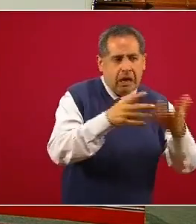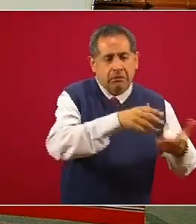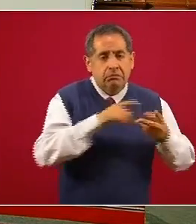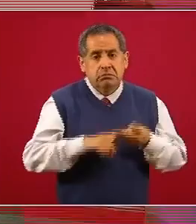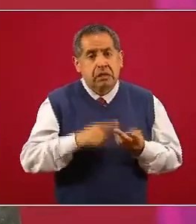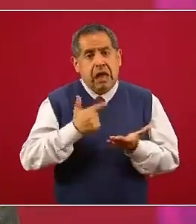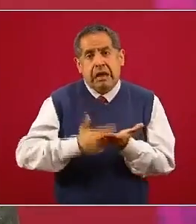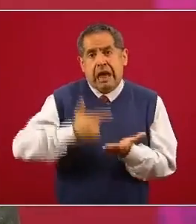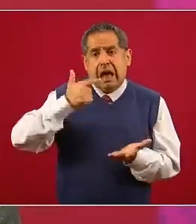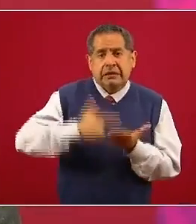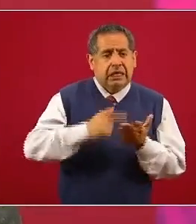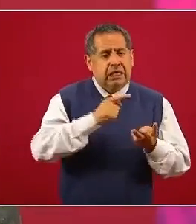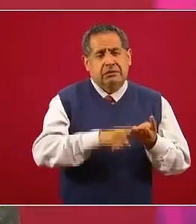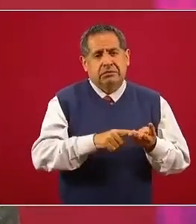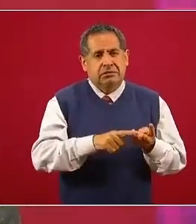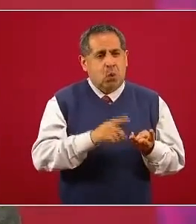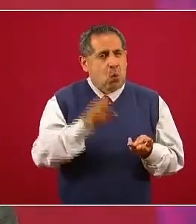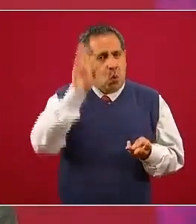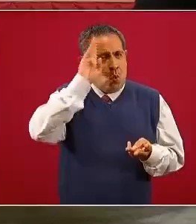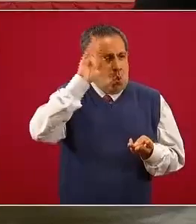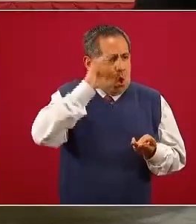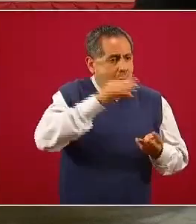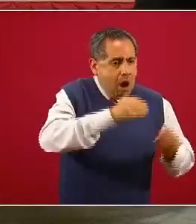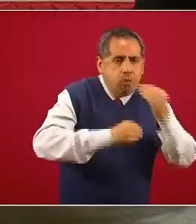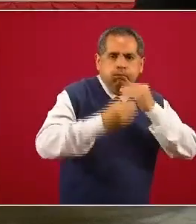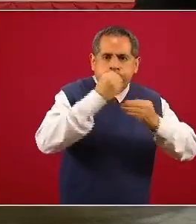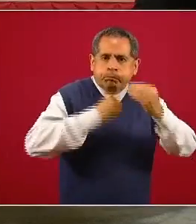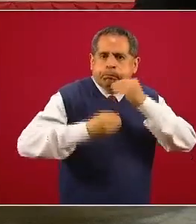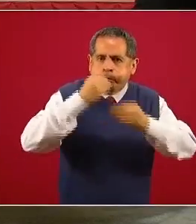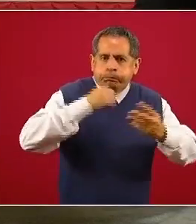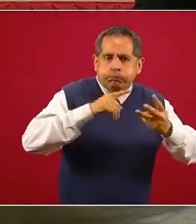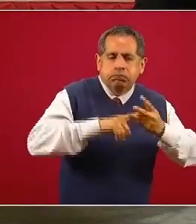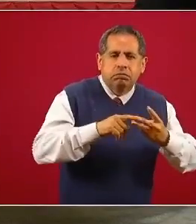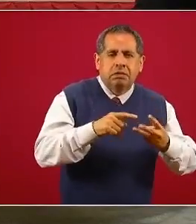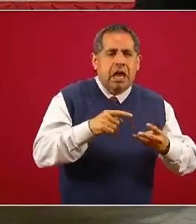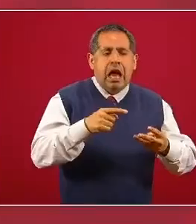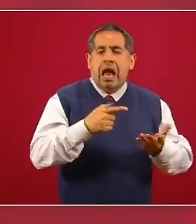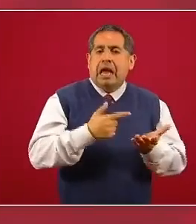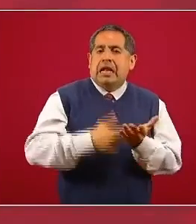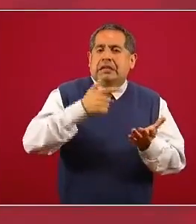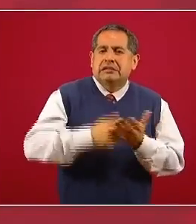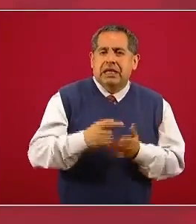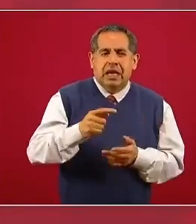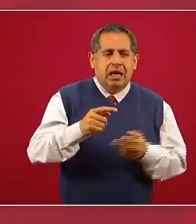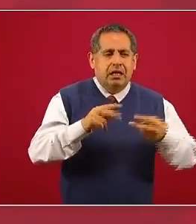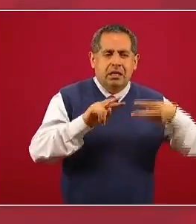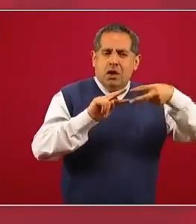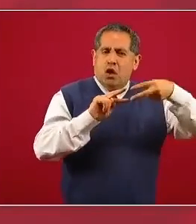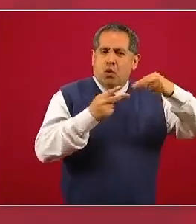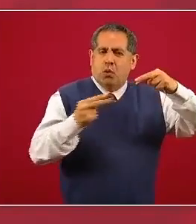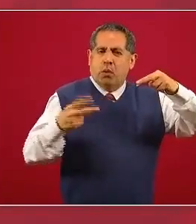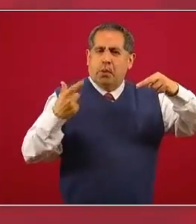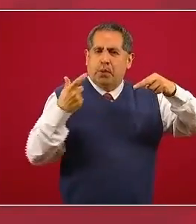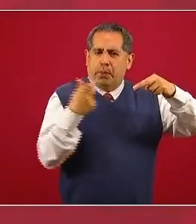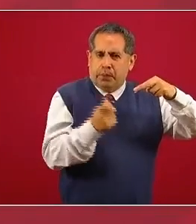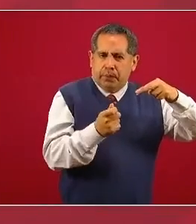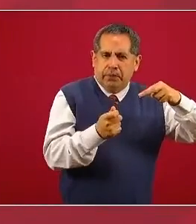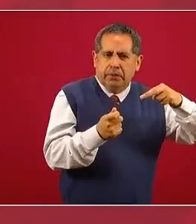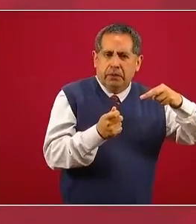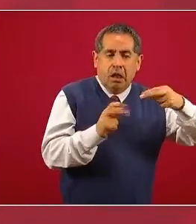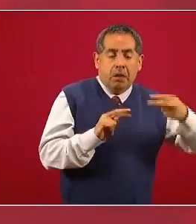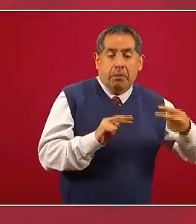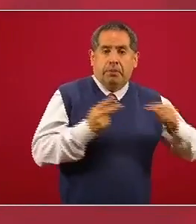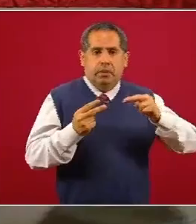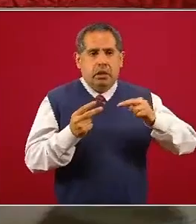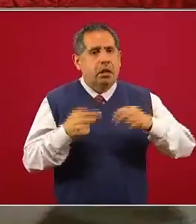grasas, particularmente las grasas saturadas y todavía grasas trans, que están afortunadamente ya en vías de ser